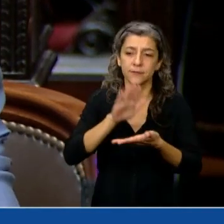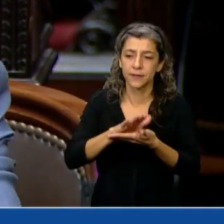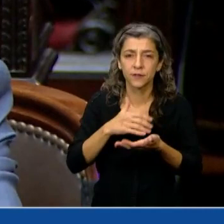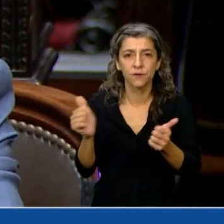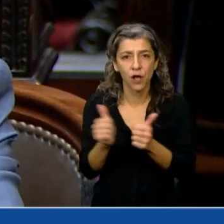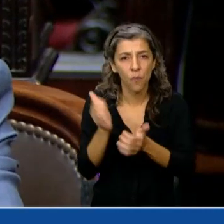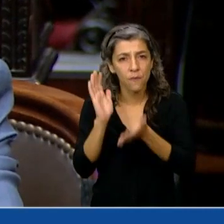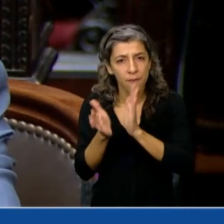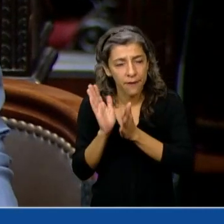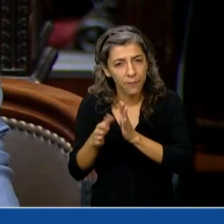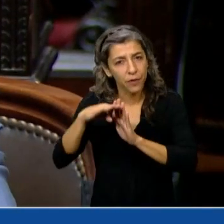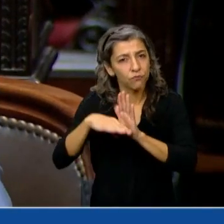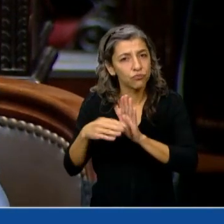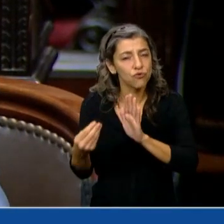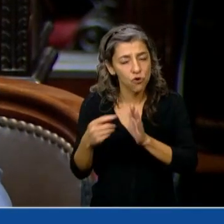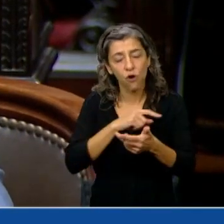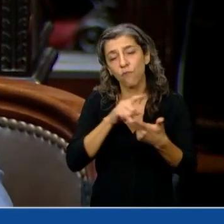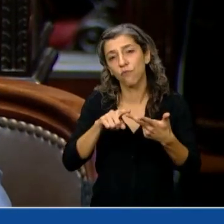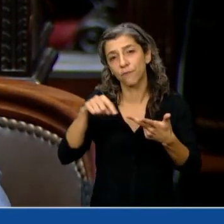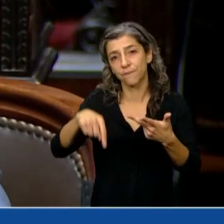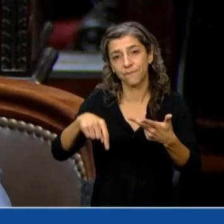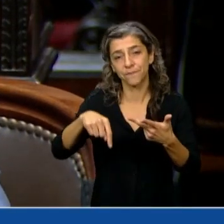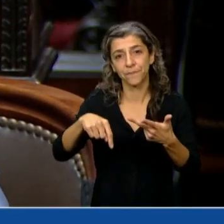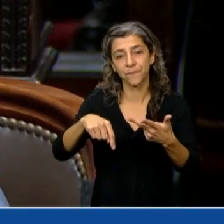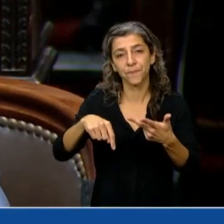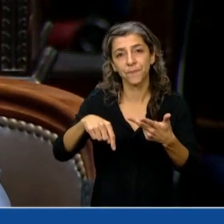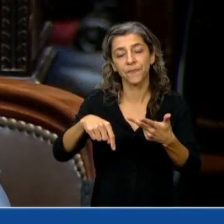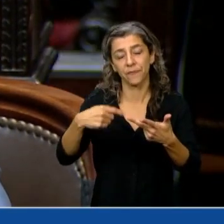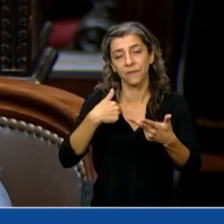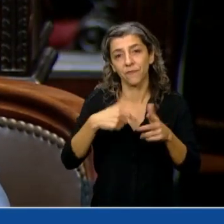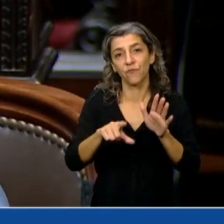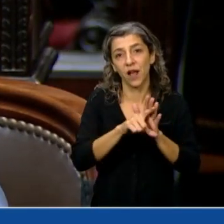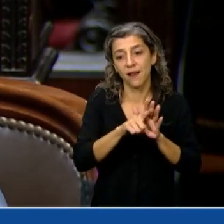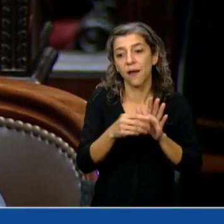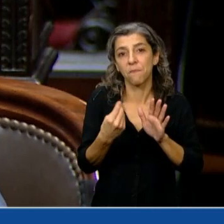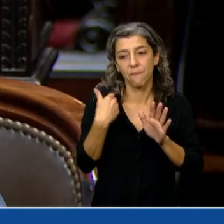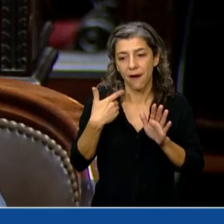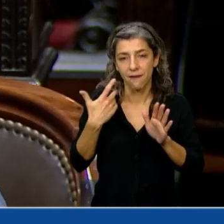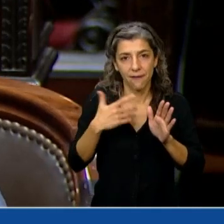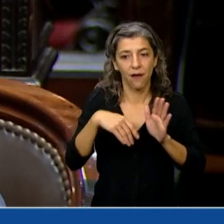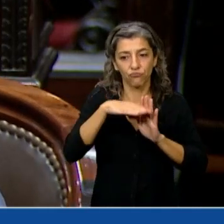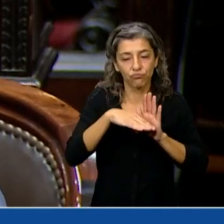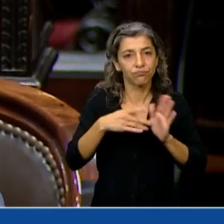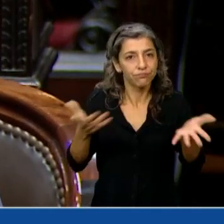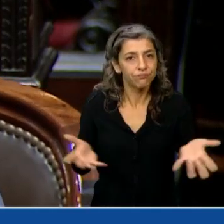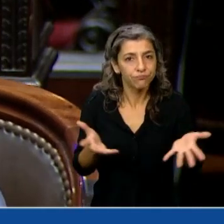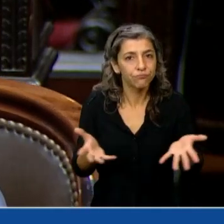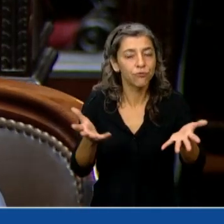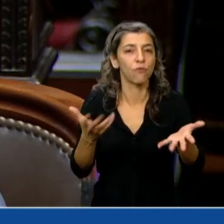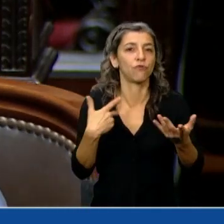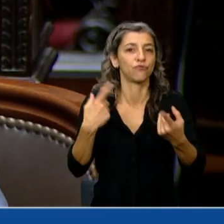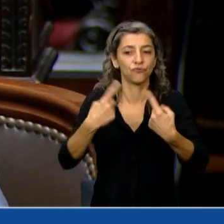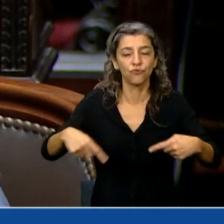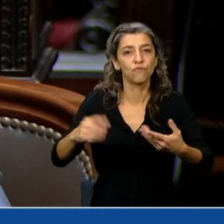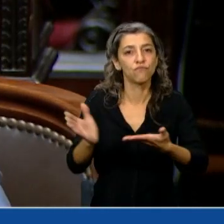terapéutico y ahora nos resta la ley de promoción de productos orgánicos. Nos